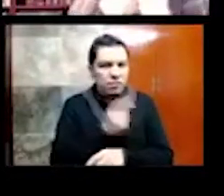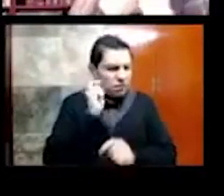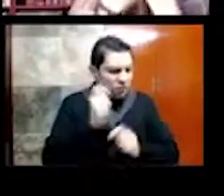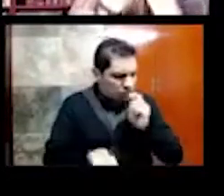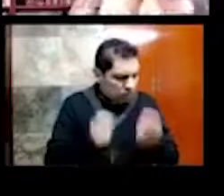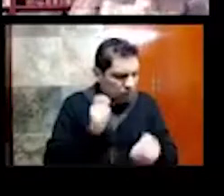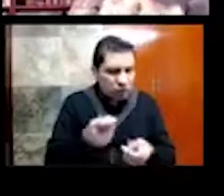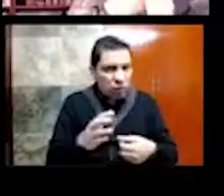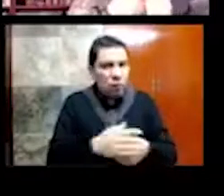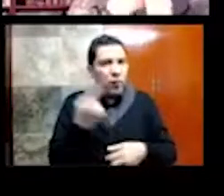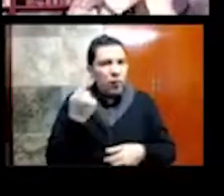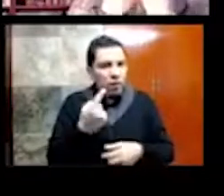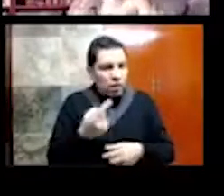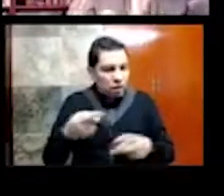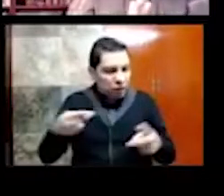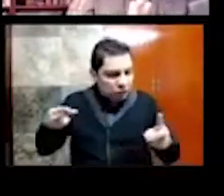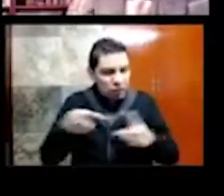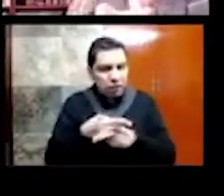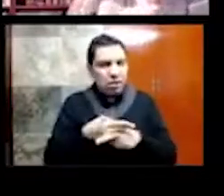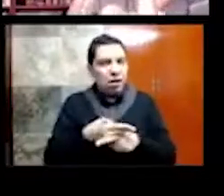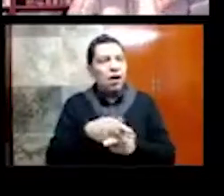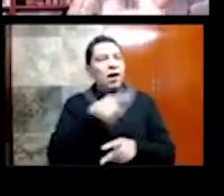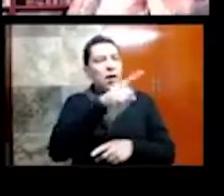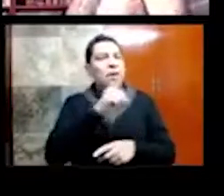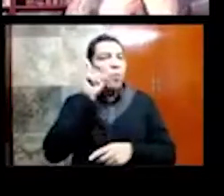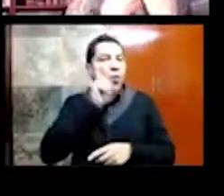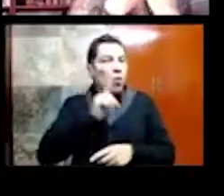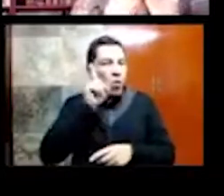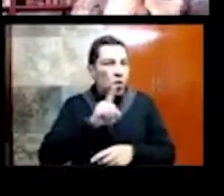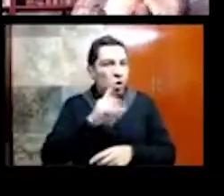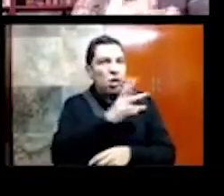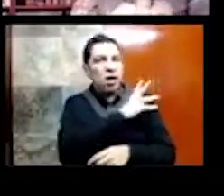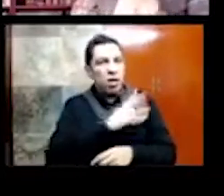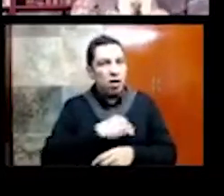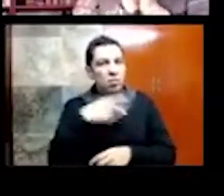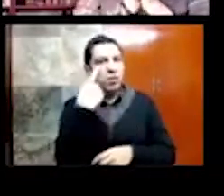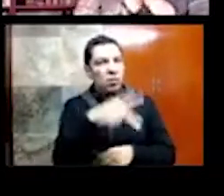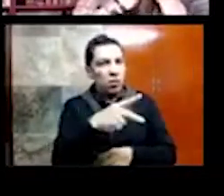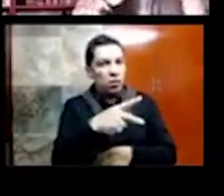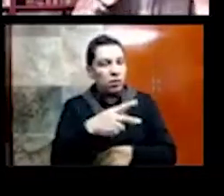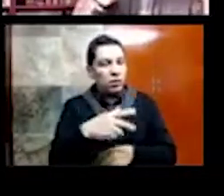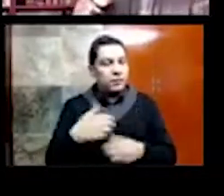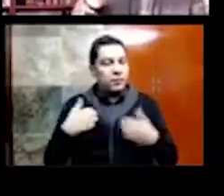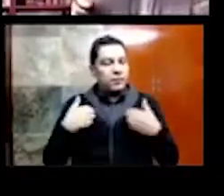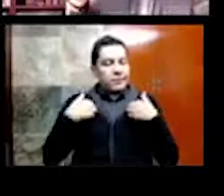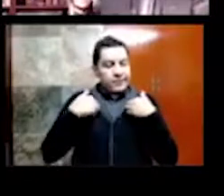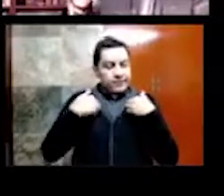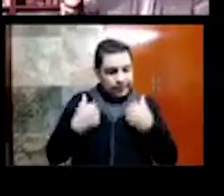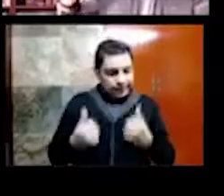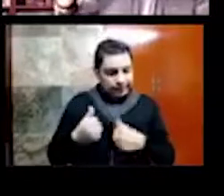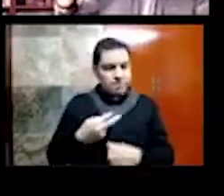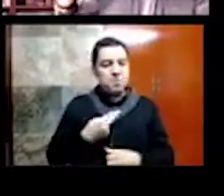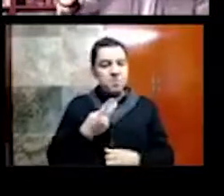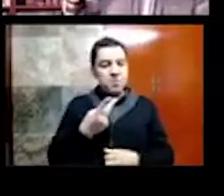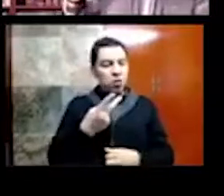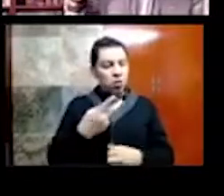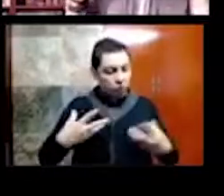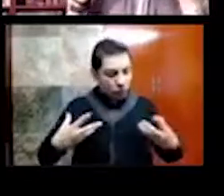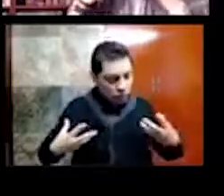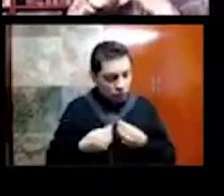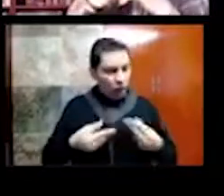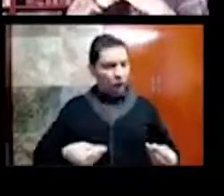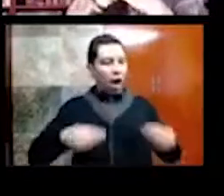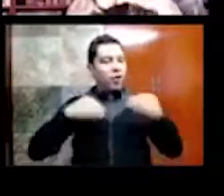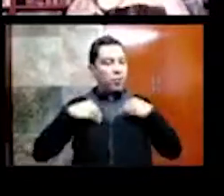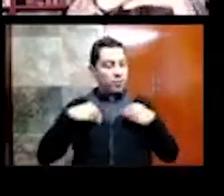a partir de este momento, son mis hijos, los declaro mis hijos. Y uno de los nombres de Huitzilopochtli es Meshi,